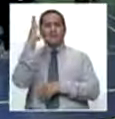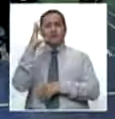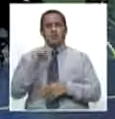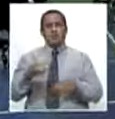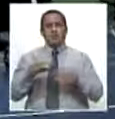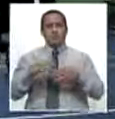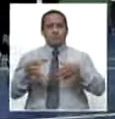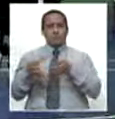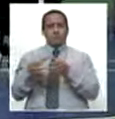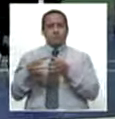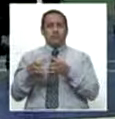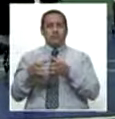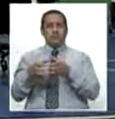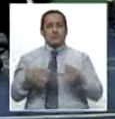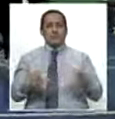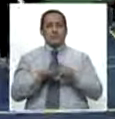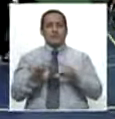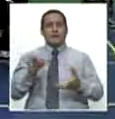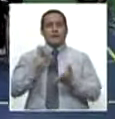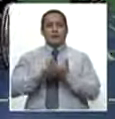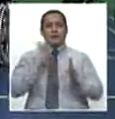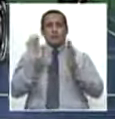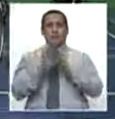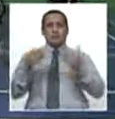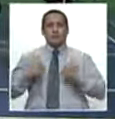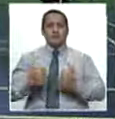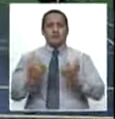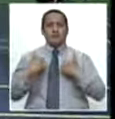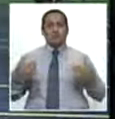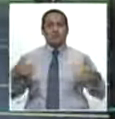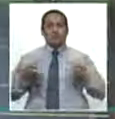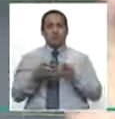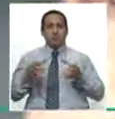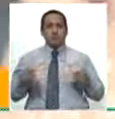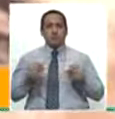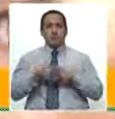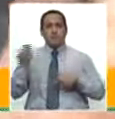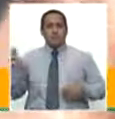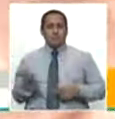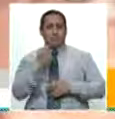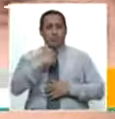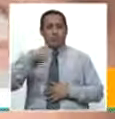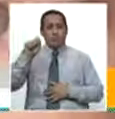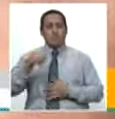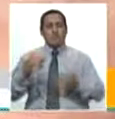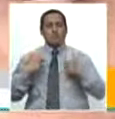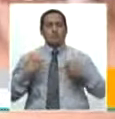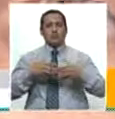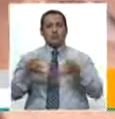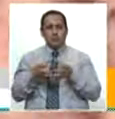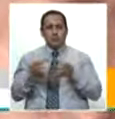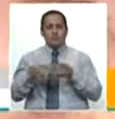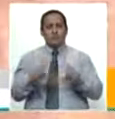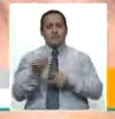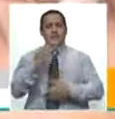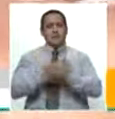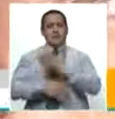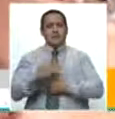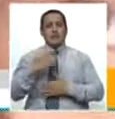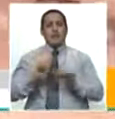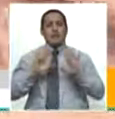Panamericana, de que si ya teníamos un equipo de badminton, bueno, correspondía ahora a tener nuestro equipo de parabadminton.